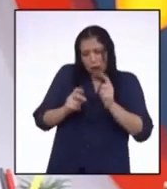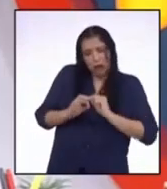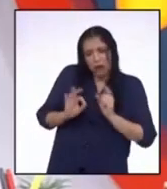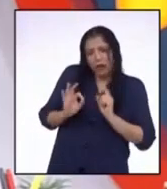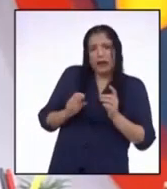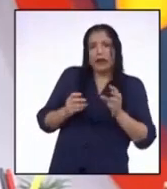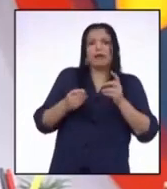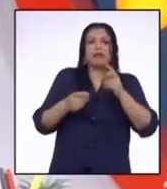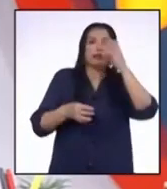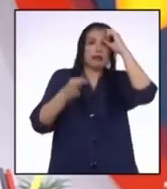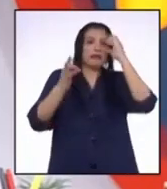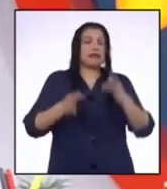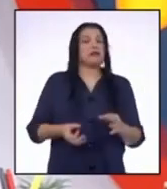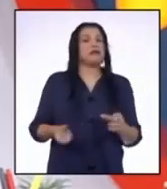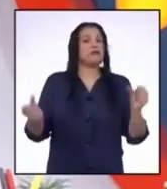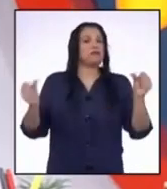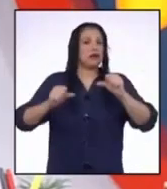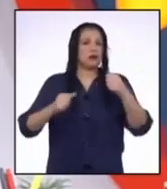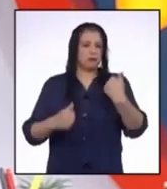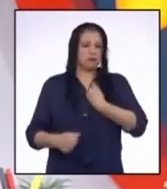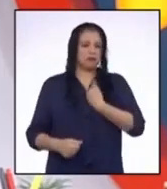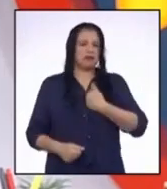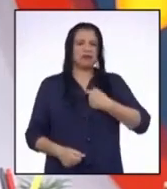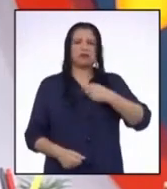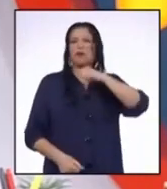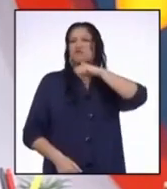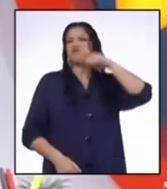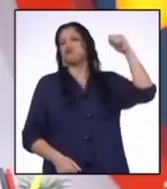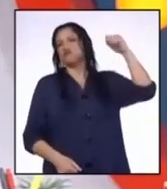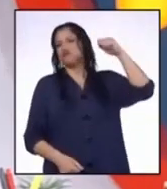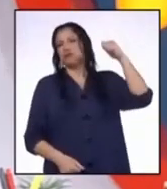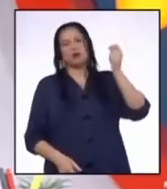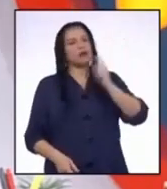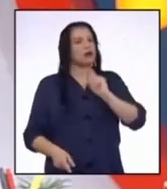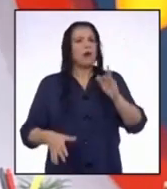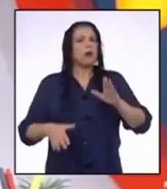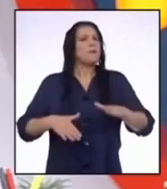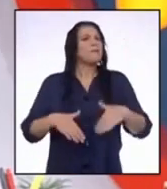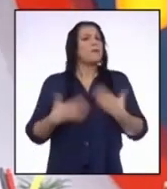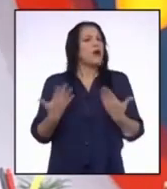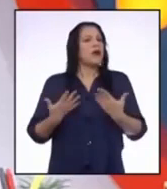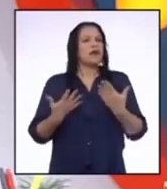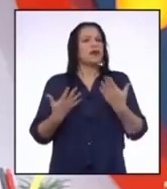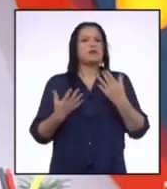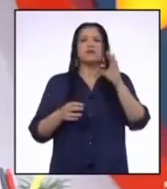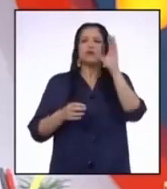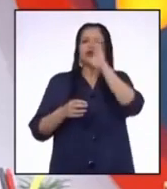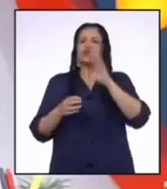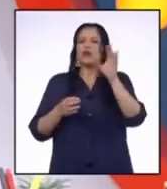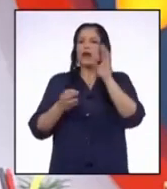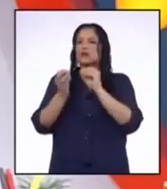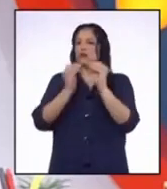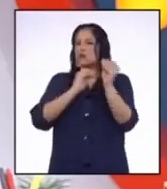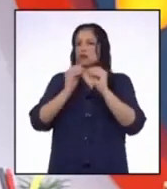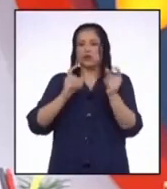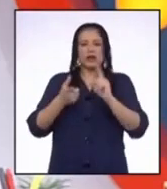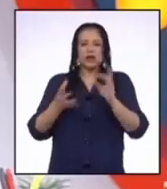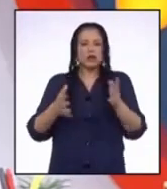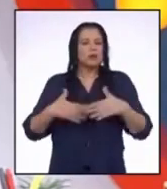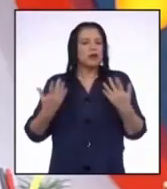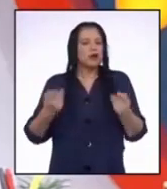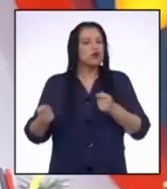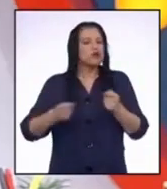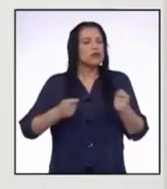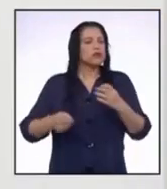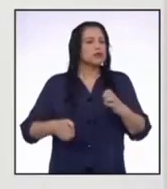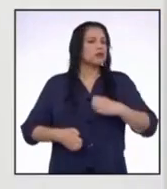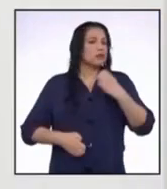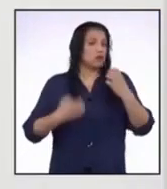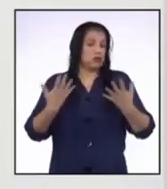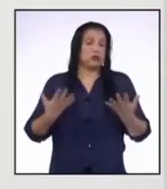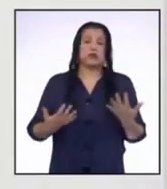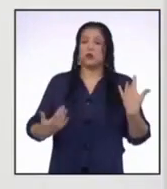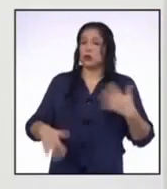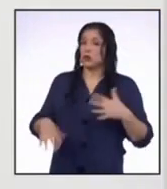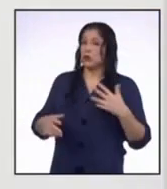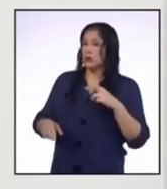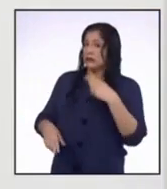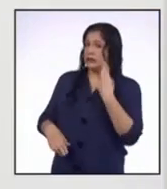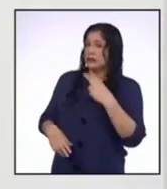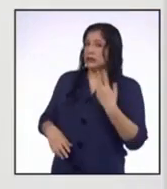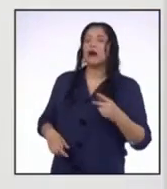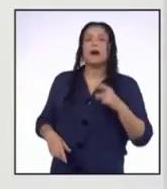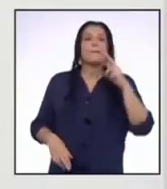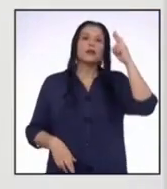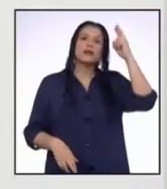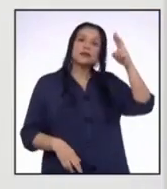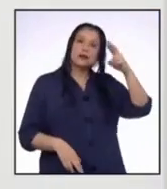malas decisiones, como atentar contra ellas mismas porque no son capaces de buscar soluciones y no gestionan bien sus emociones. Por eso